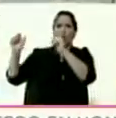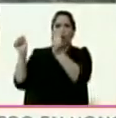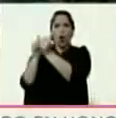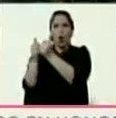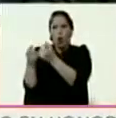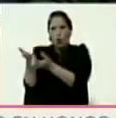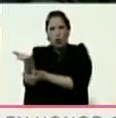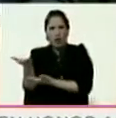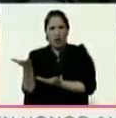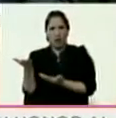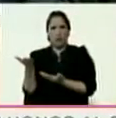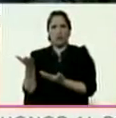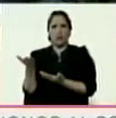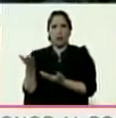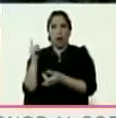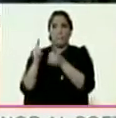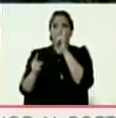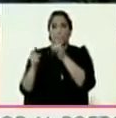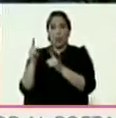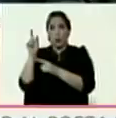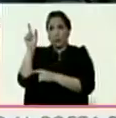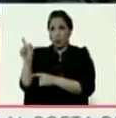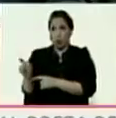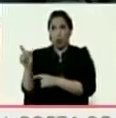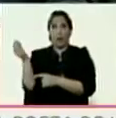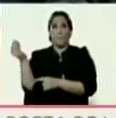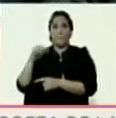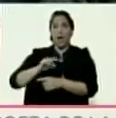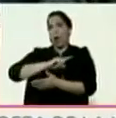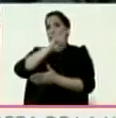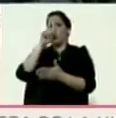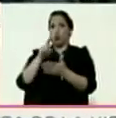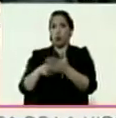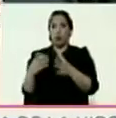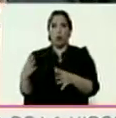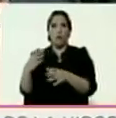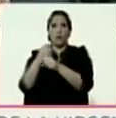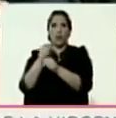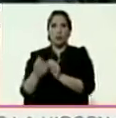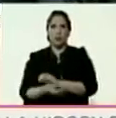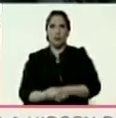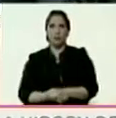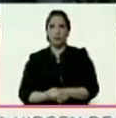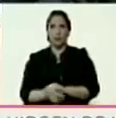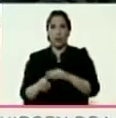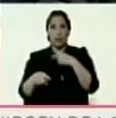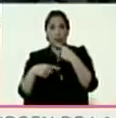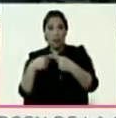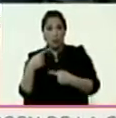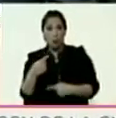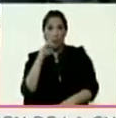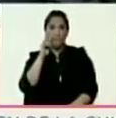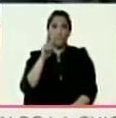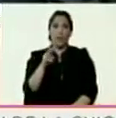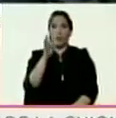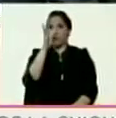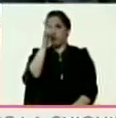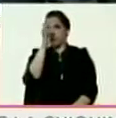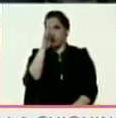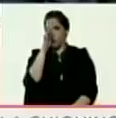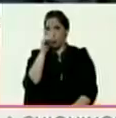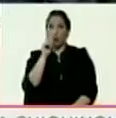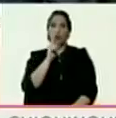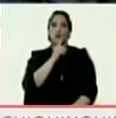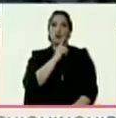a menos que sea una persona de la más absoluta confianza. Luego vemos la bufonada de un señor llamado Humberto